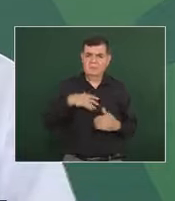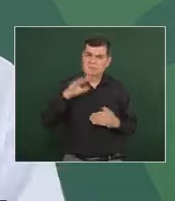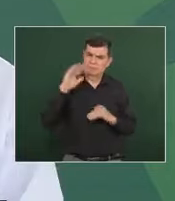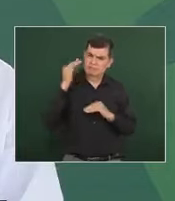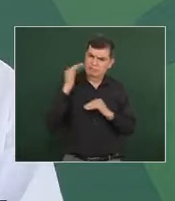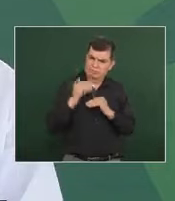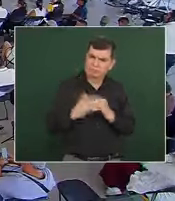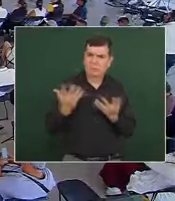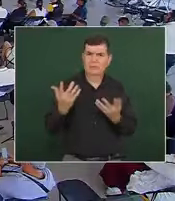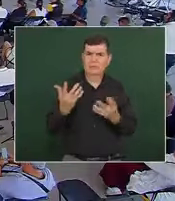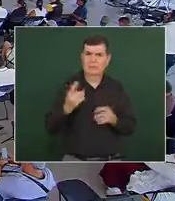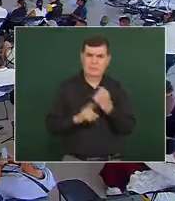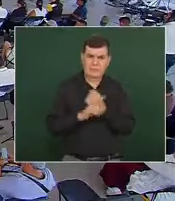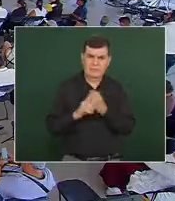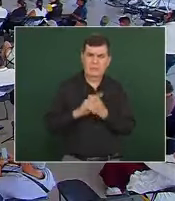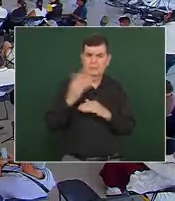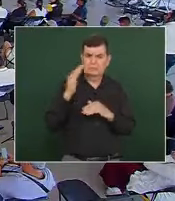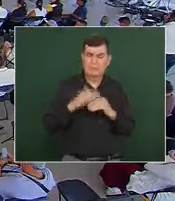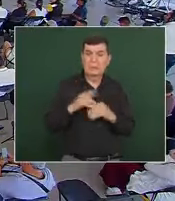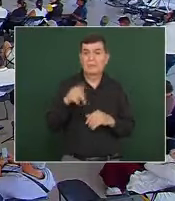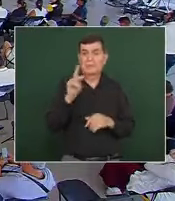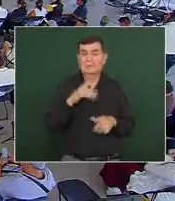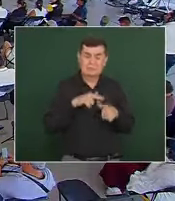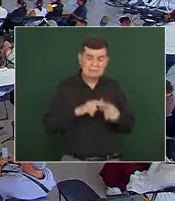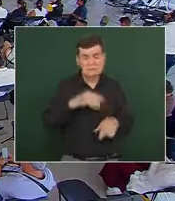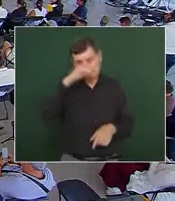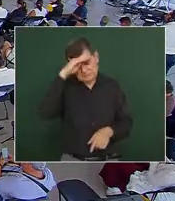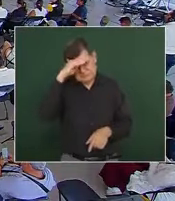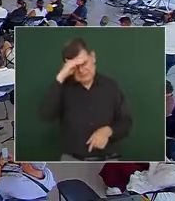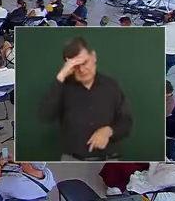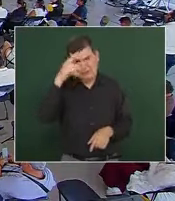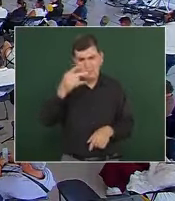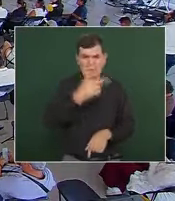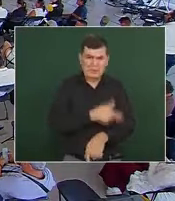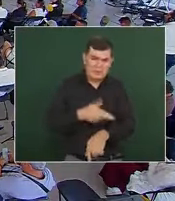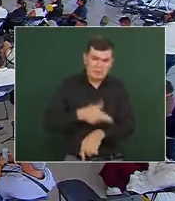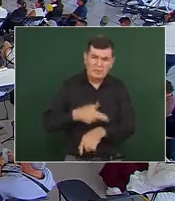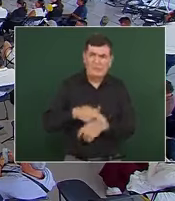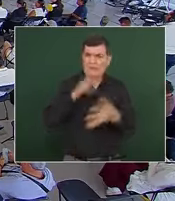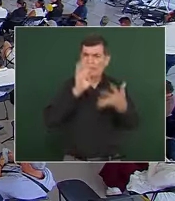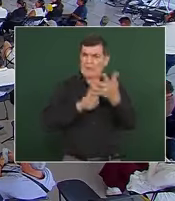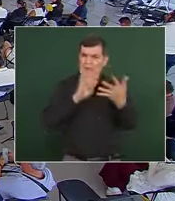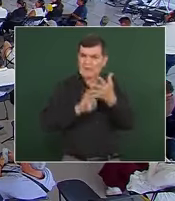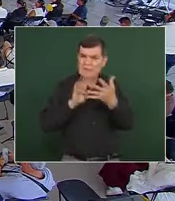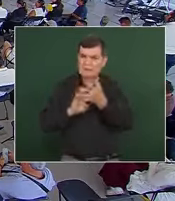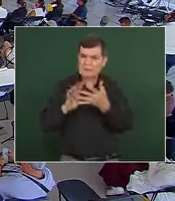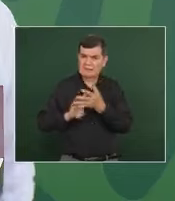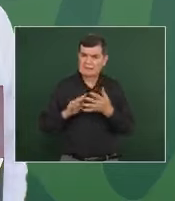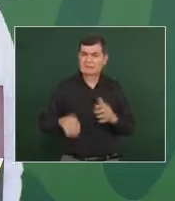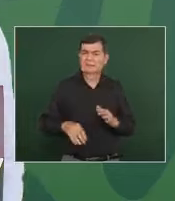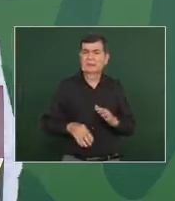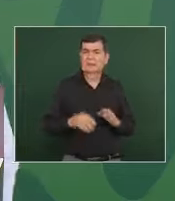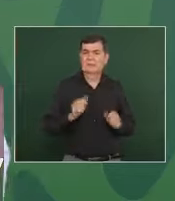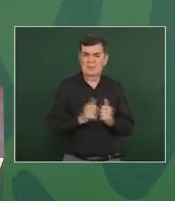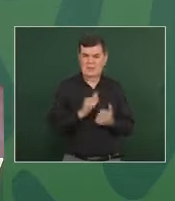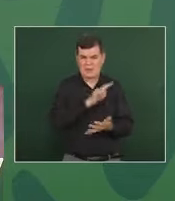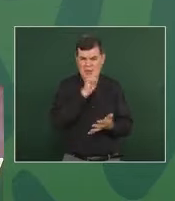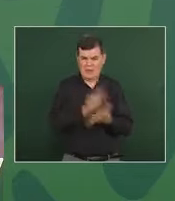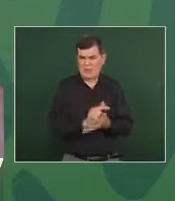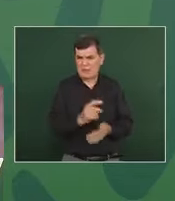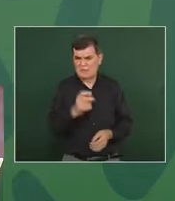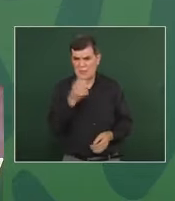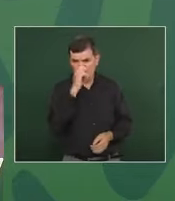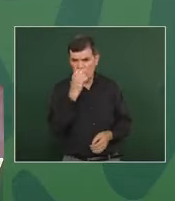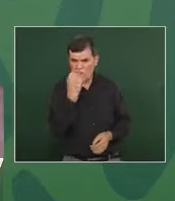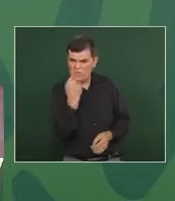aminora. Pero si estás pensando que vas a resolver el problema con cárceles, con leyes severas,